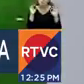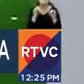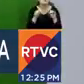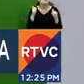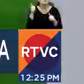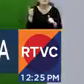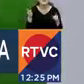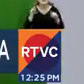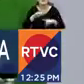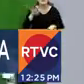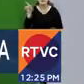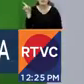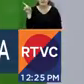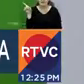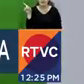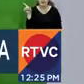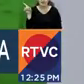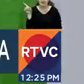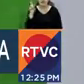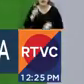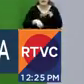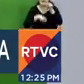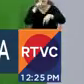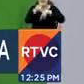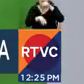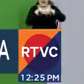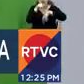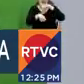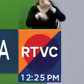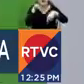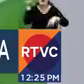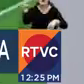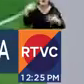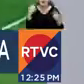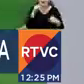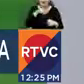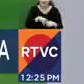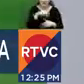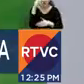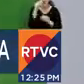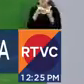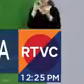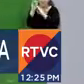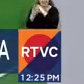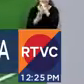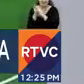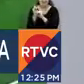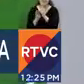Faustino Asprilla, que no solo brilló en la selección Colombia, sino en Nacional, Parma y Newcastle en Inglaterra.